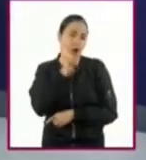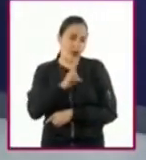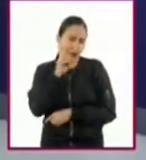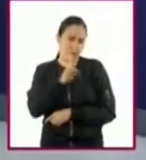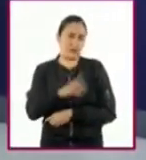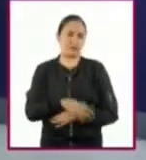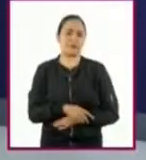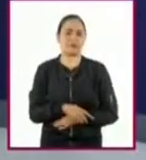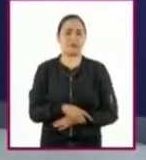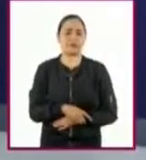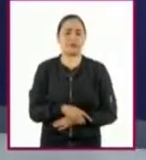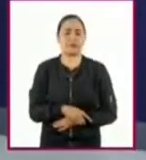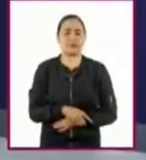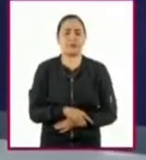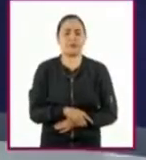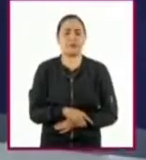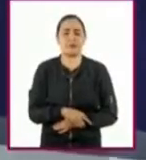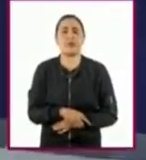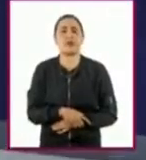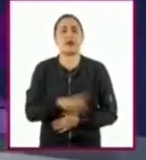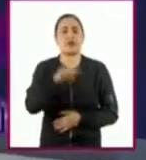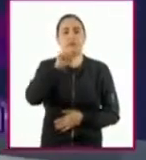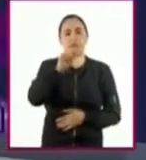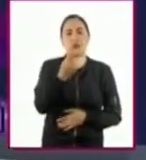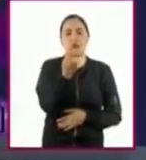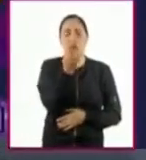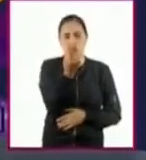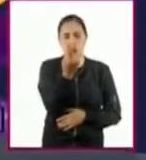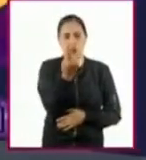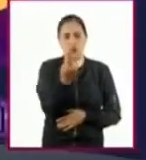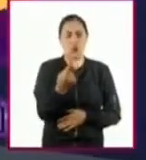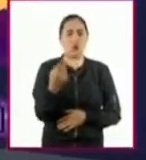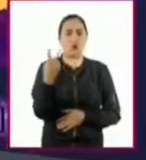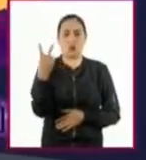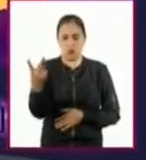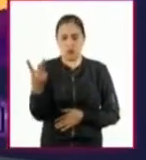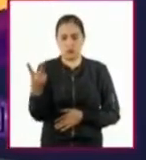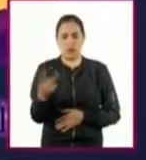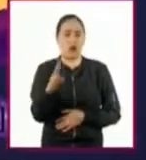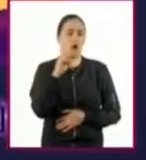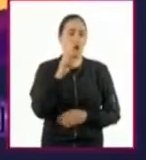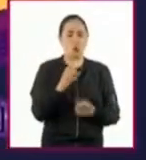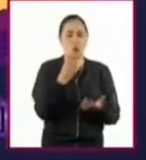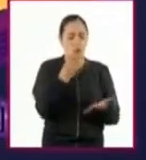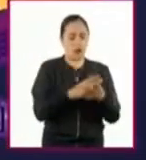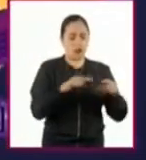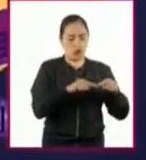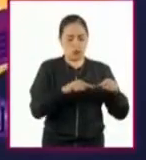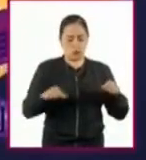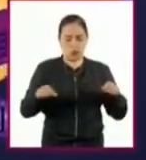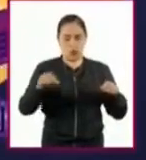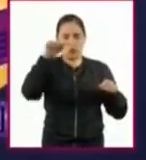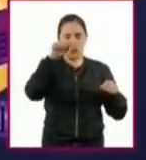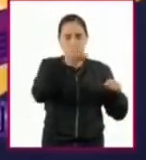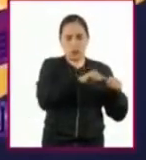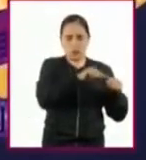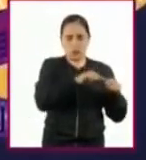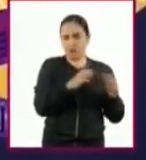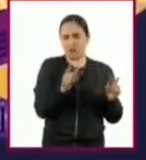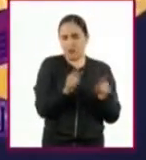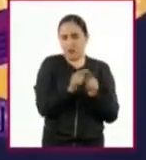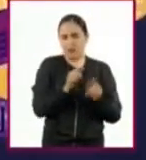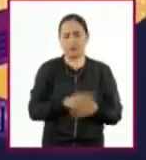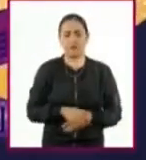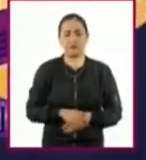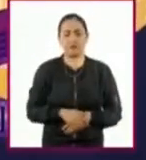Para construir los triángulos 1 y 2, únicamente tenemos las medidas de los 3 lados. Para trazarlos,